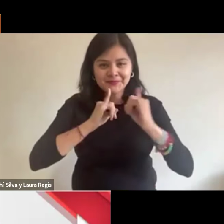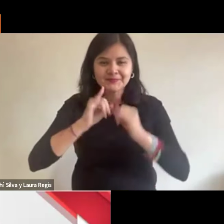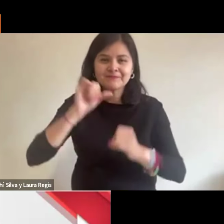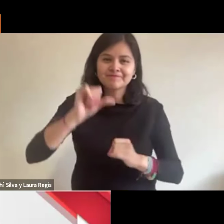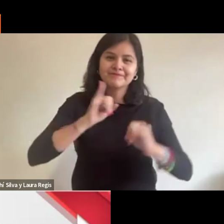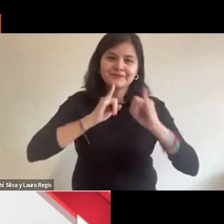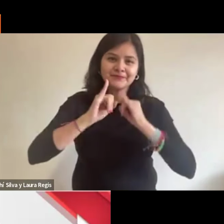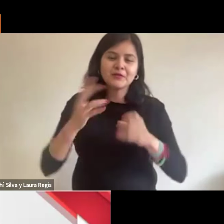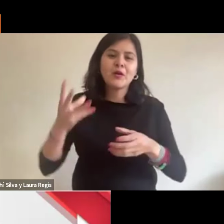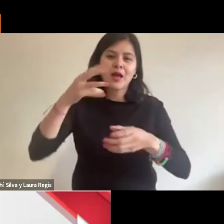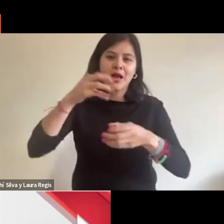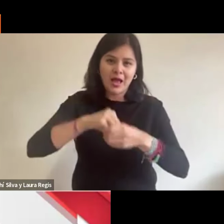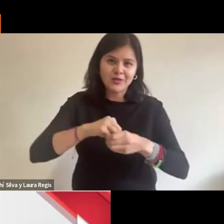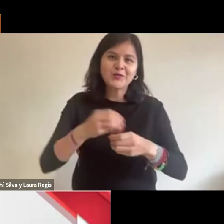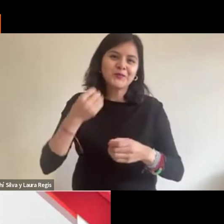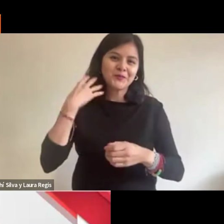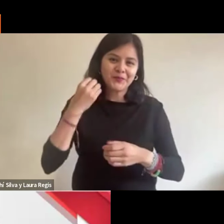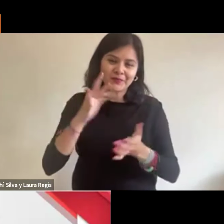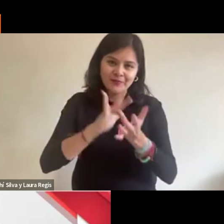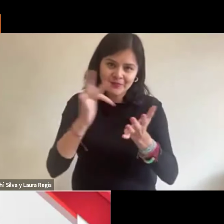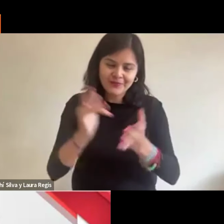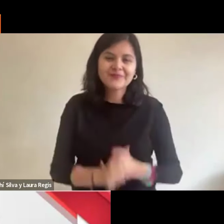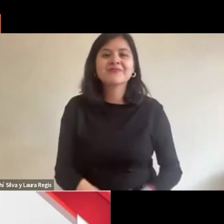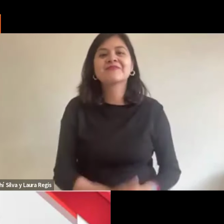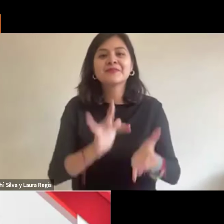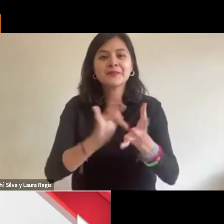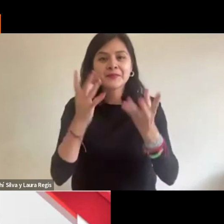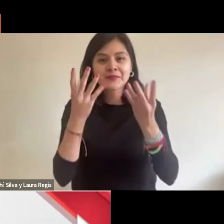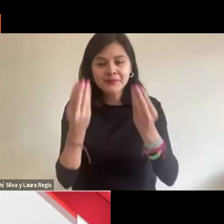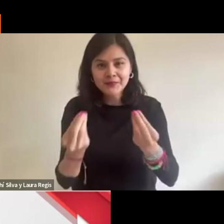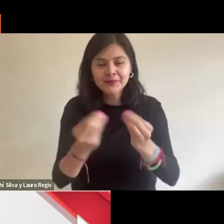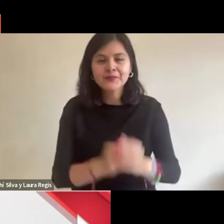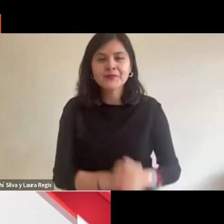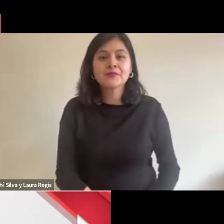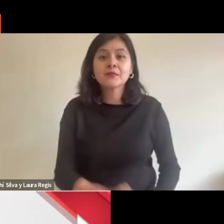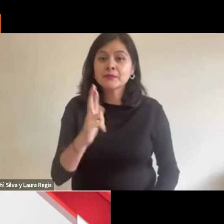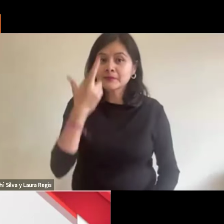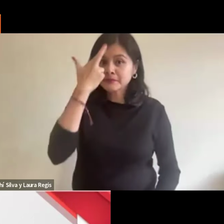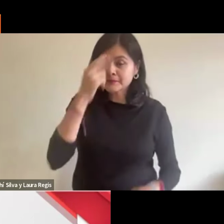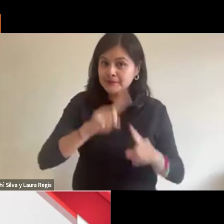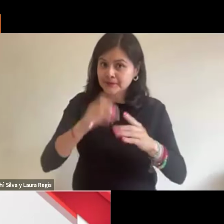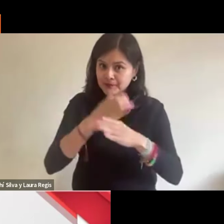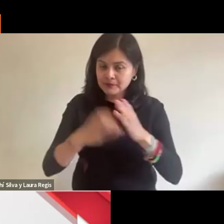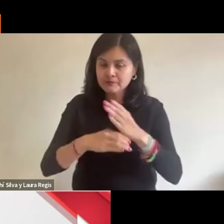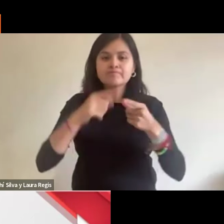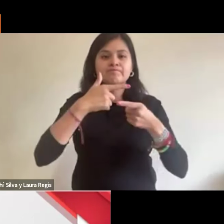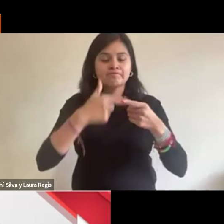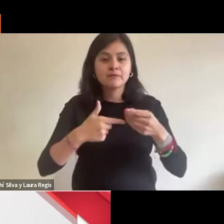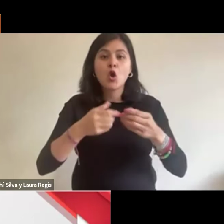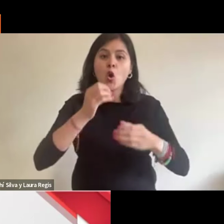hoy este evento inclusivo para todos. Muchas gracias. Recuerden varias cosas. Uno, que vamos a